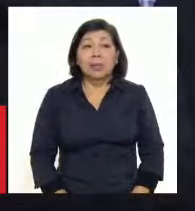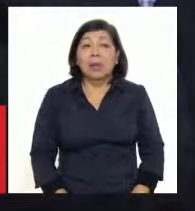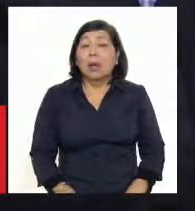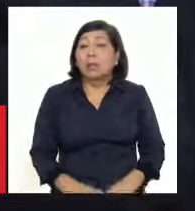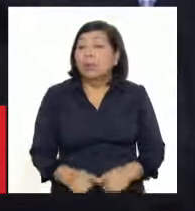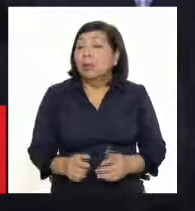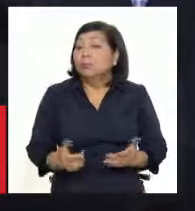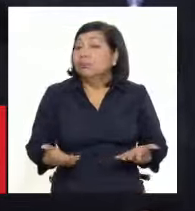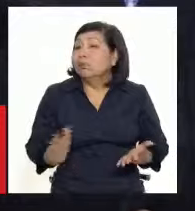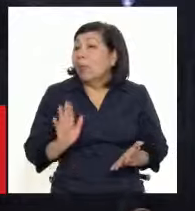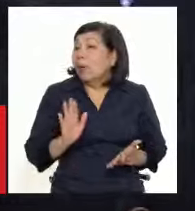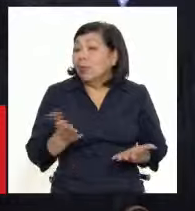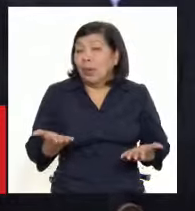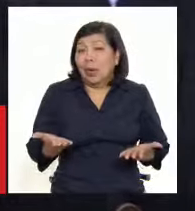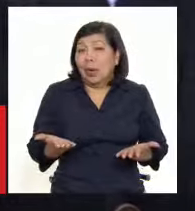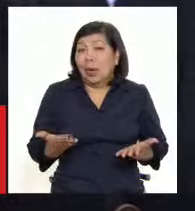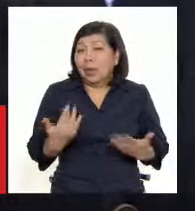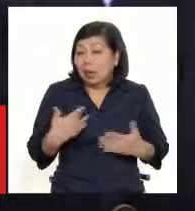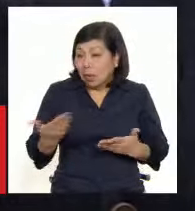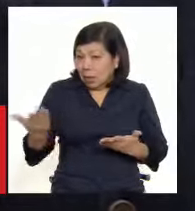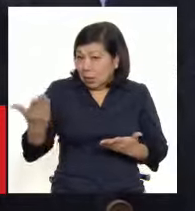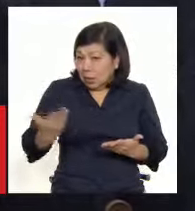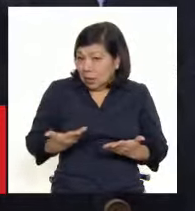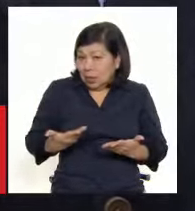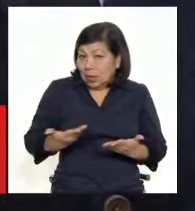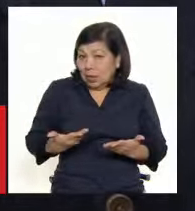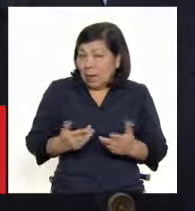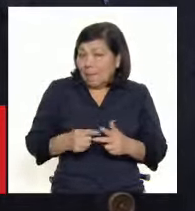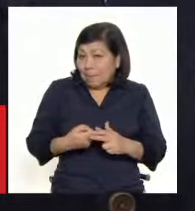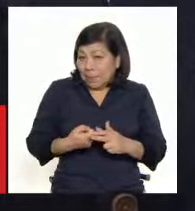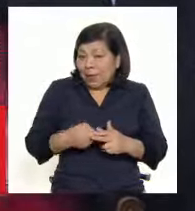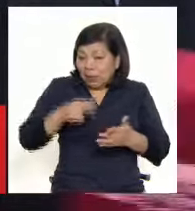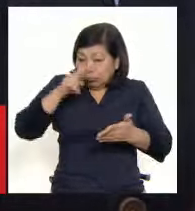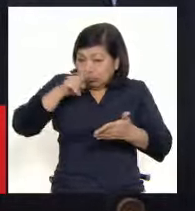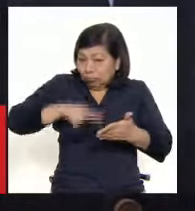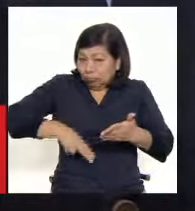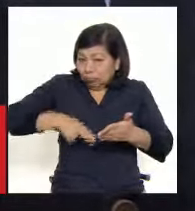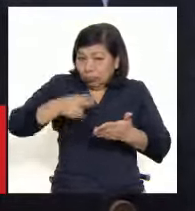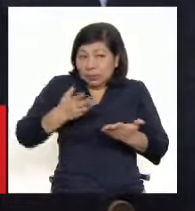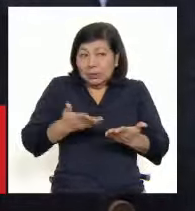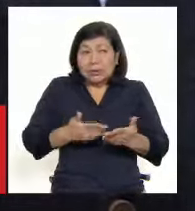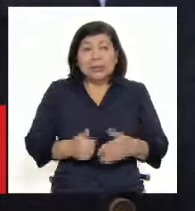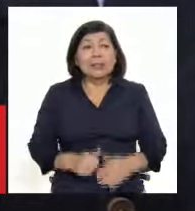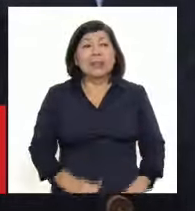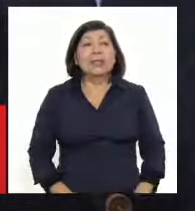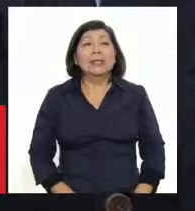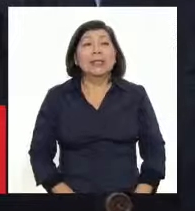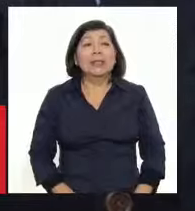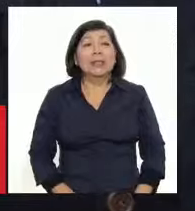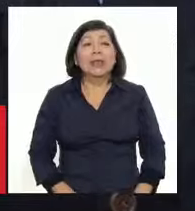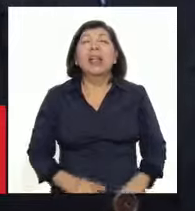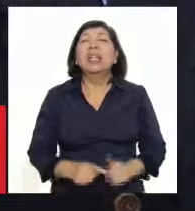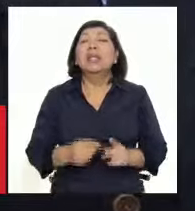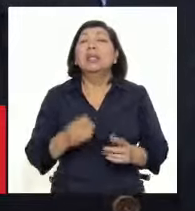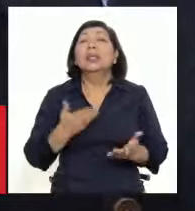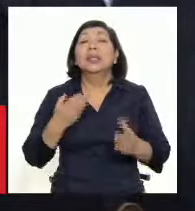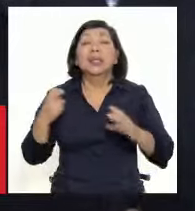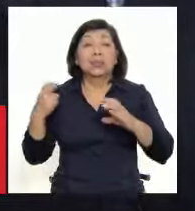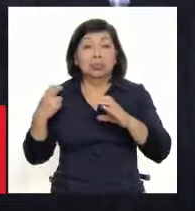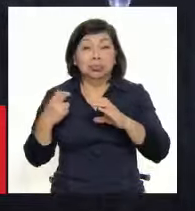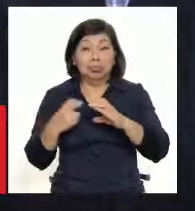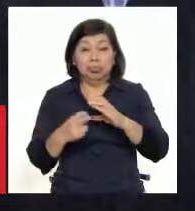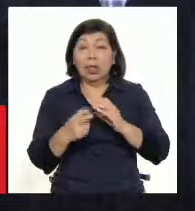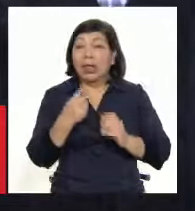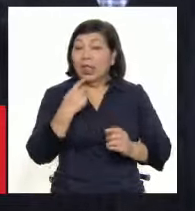Depende de ellos, porque nosotros apenas hemos recibido, hemos empezado con la revisión. Pero este plan, de parte de la línea